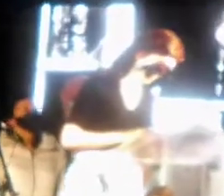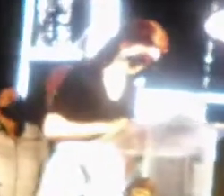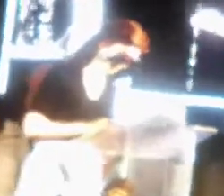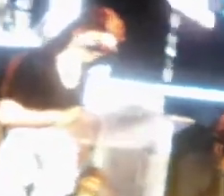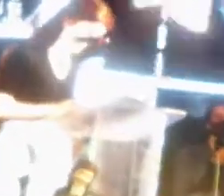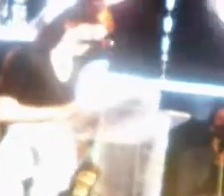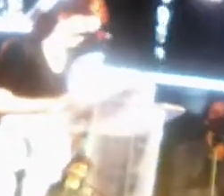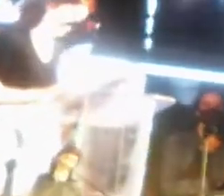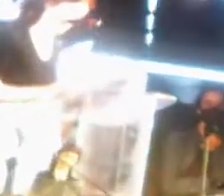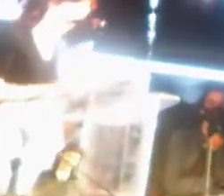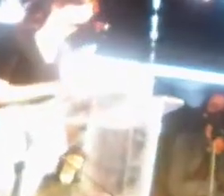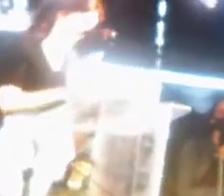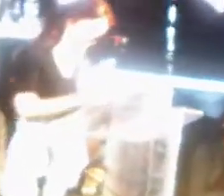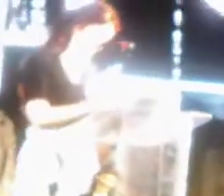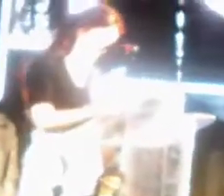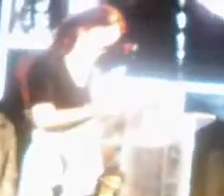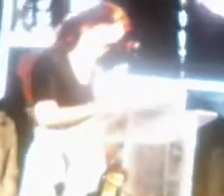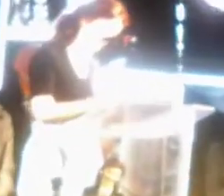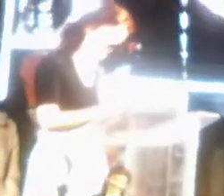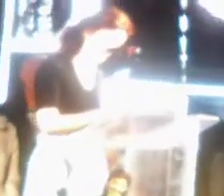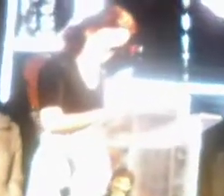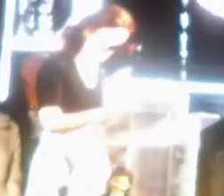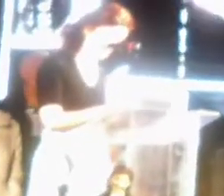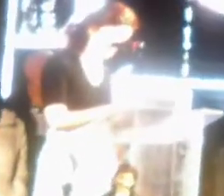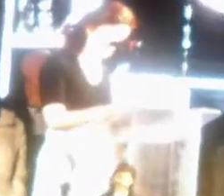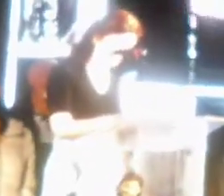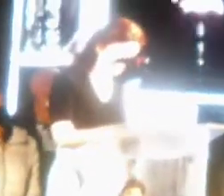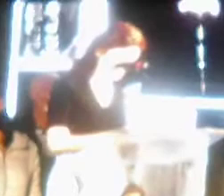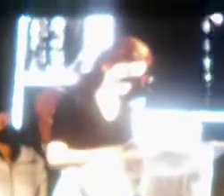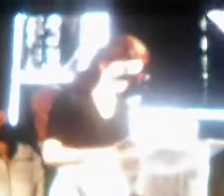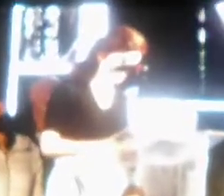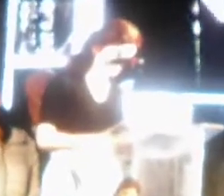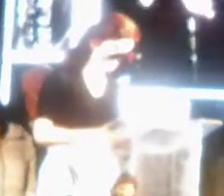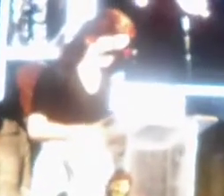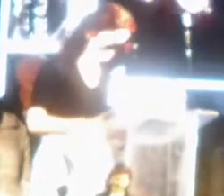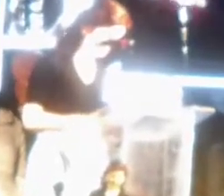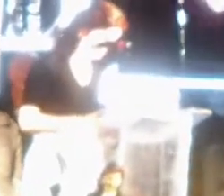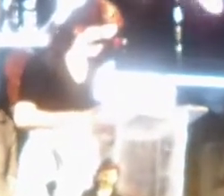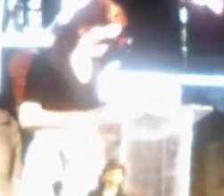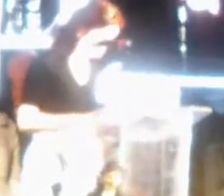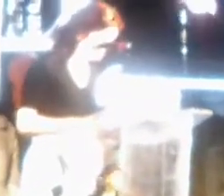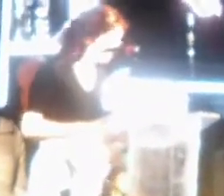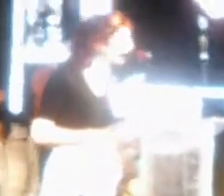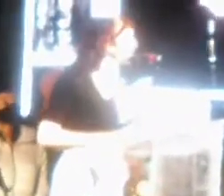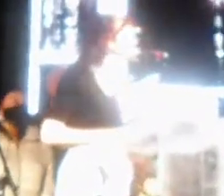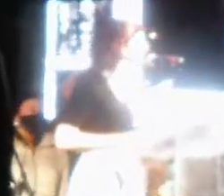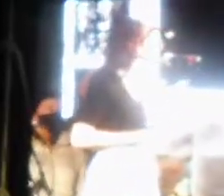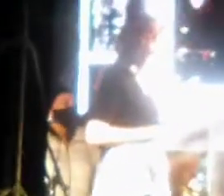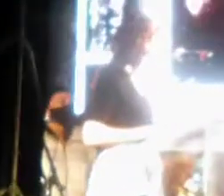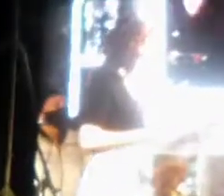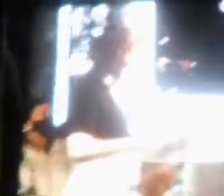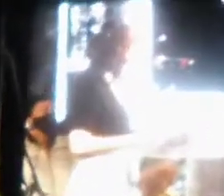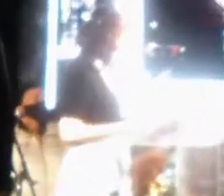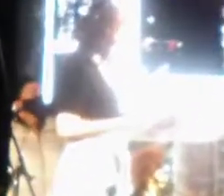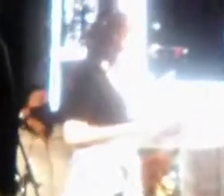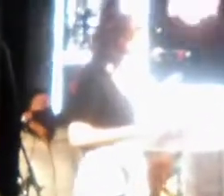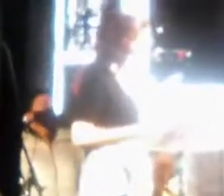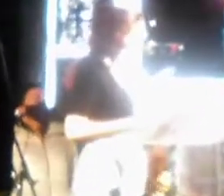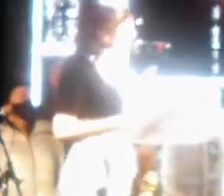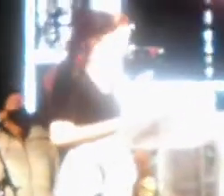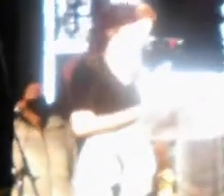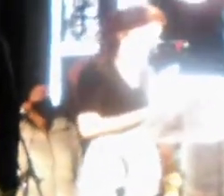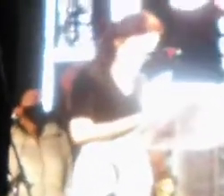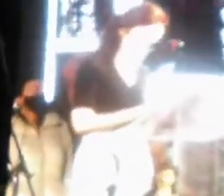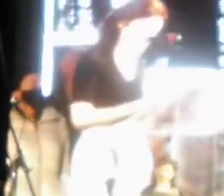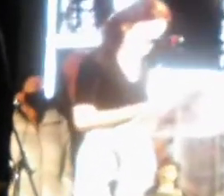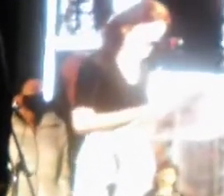esperaba, ganamos el primer tiempo. Ahora tenemos que ganar el segundo. La campaña de recolección de firmas se forjó